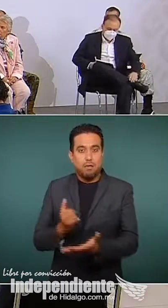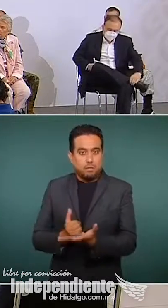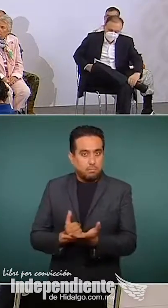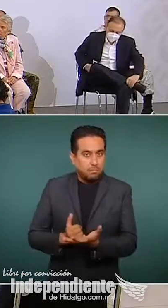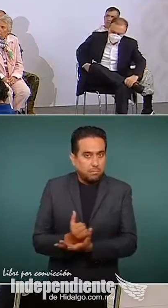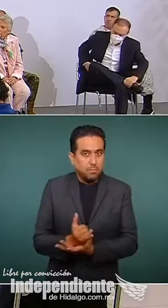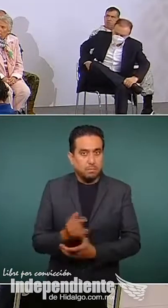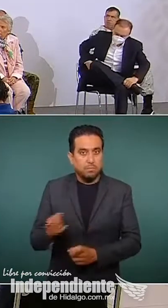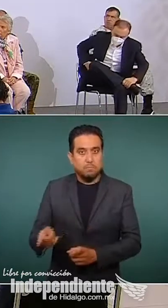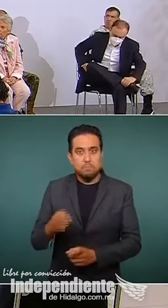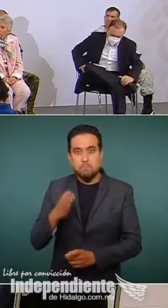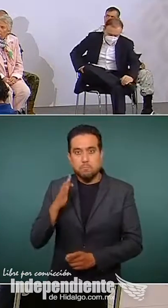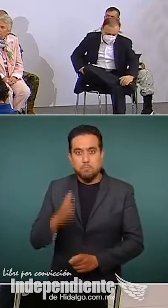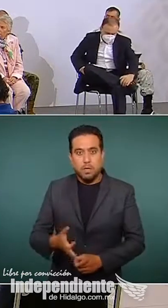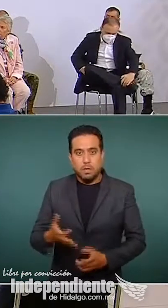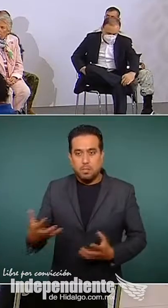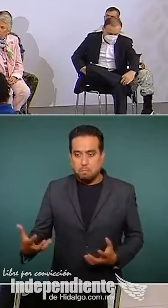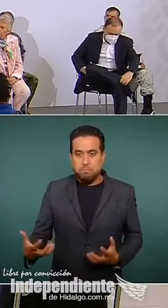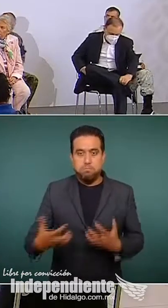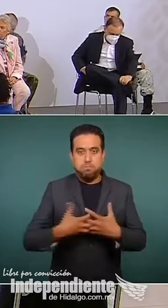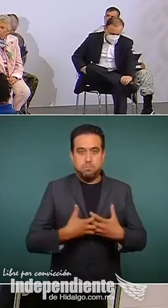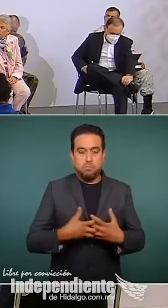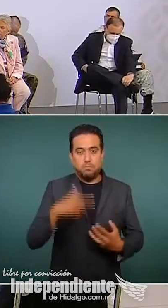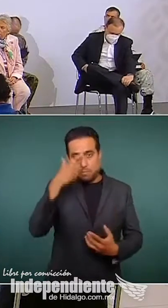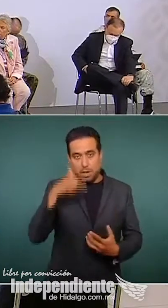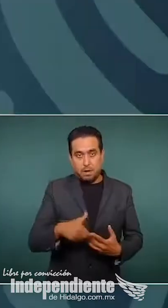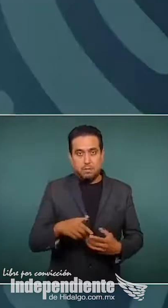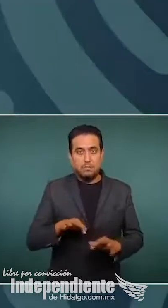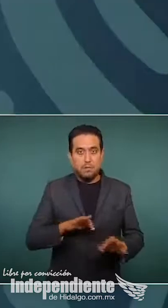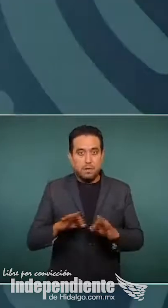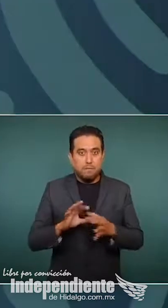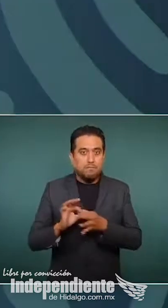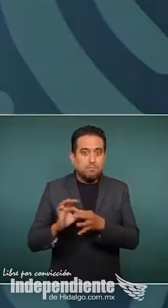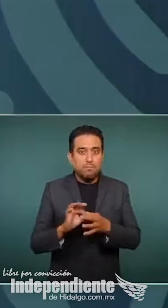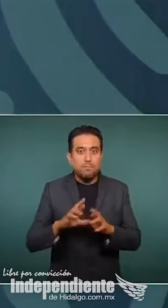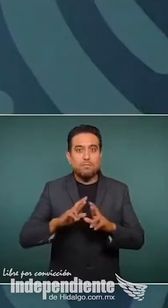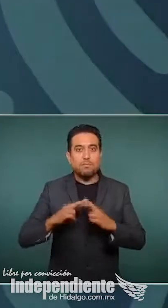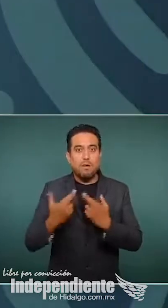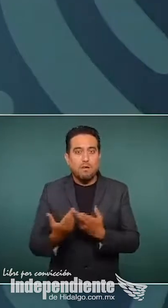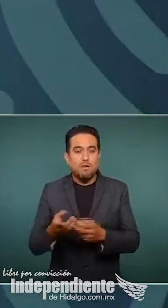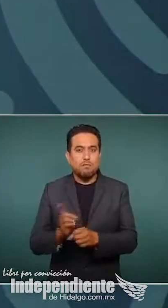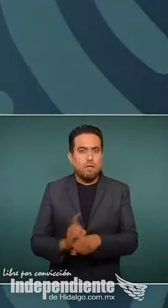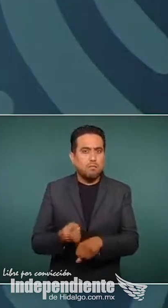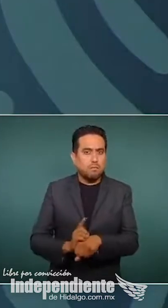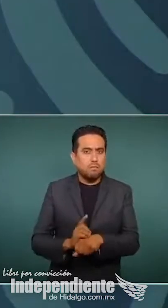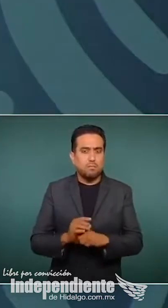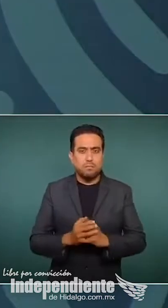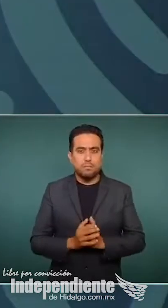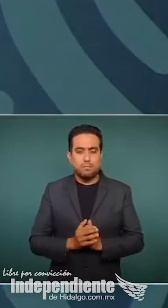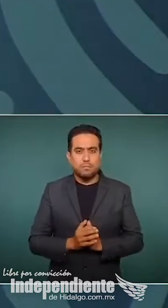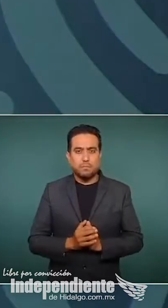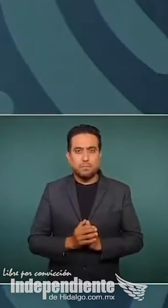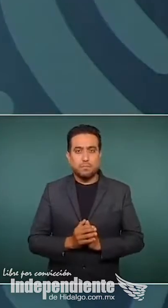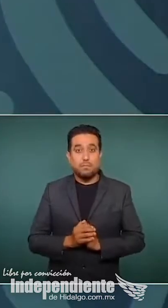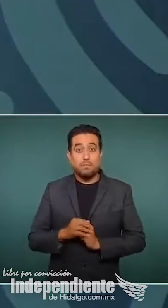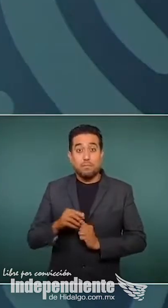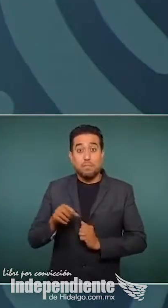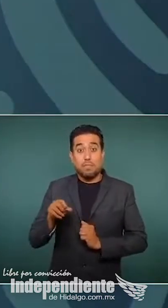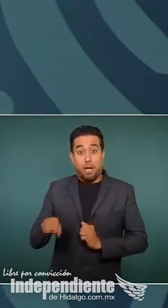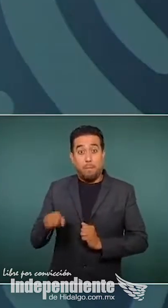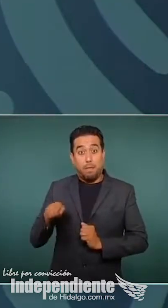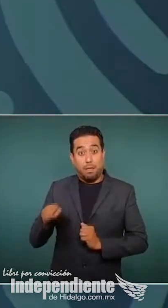formar parte de estas reuniones diarias, y no solo eso, encabezarlas, y